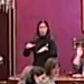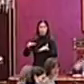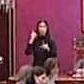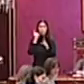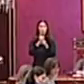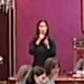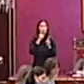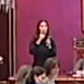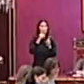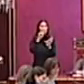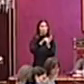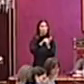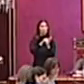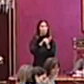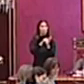¿Votos en contra?